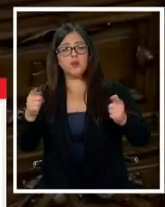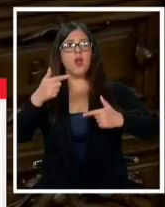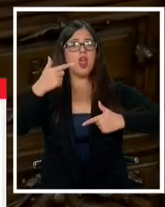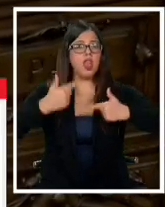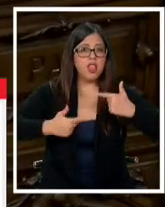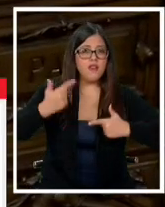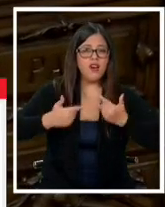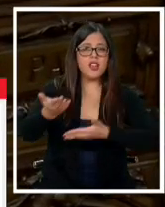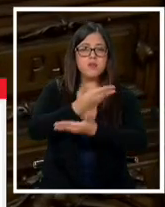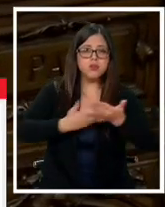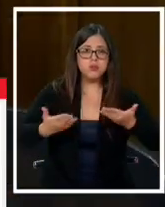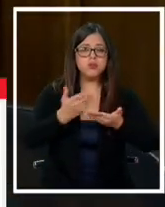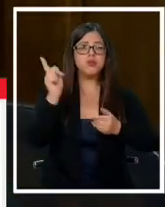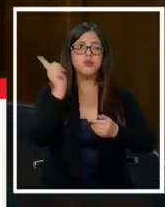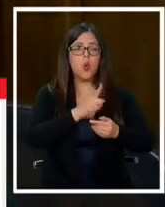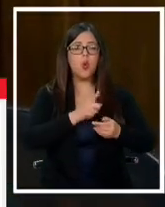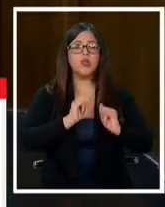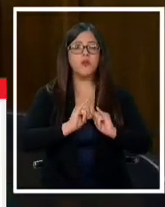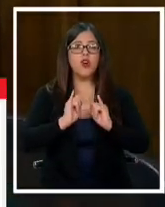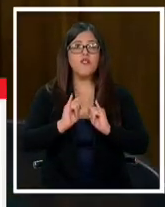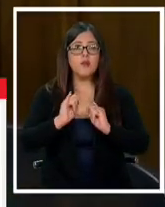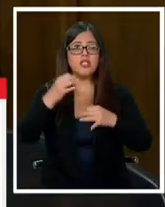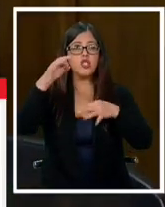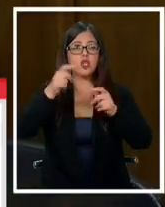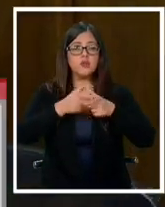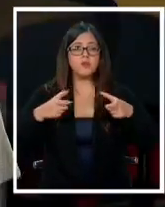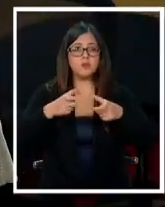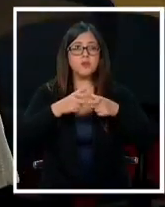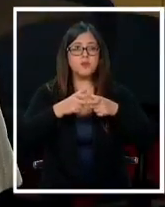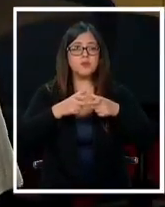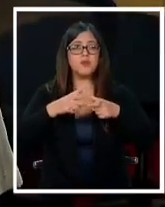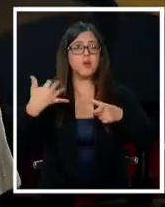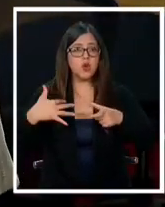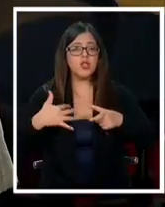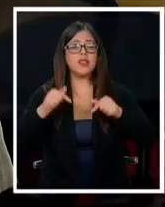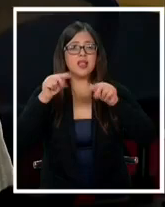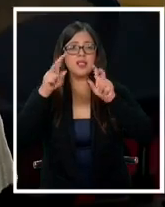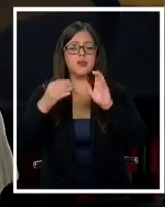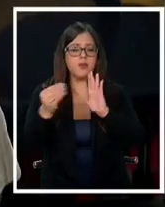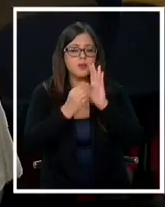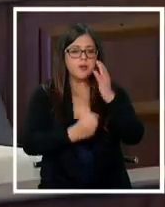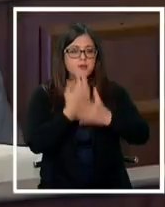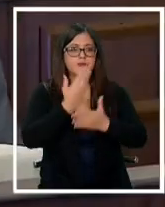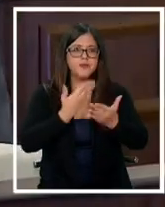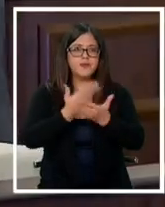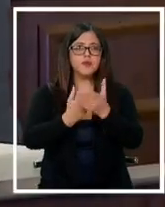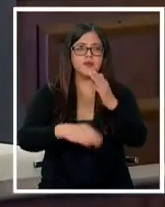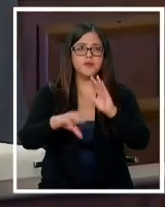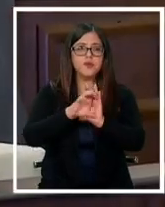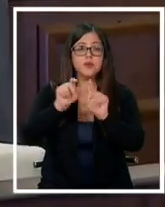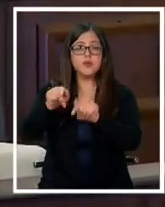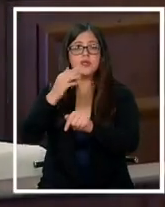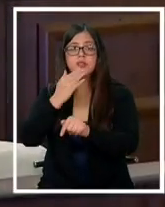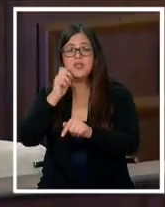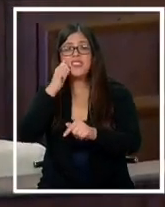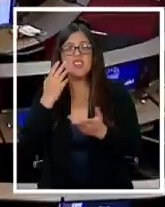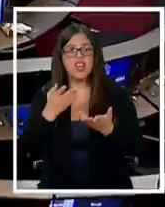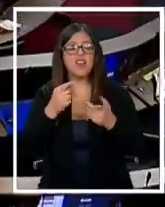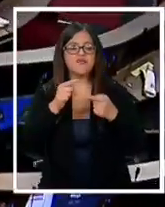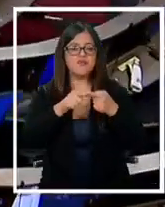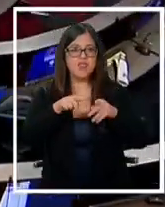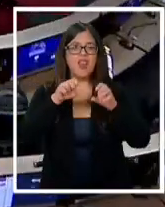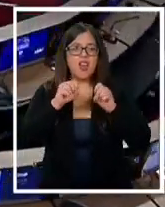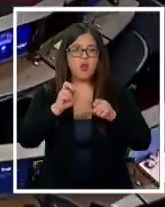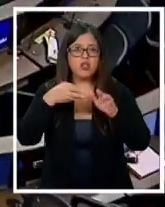informe de la comisión de derechos fundamentales capítulo de los derechos sociales en el borrador de una nueva constitución que también fijó que la educación